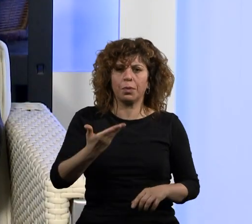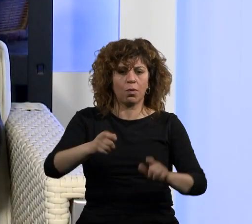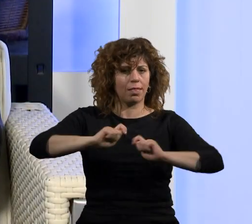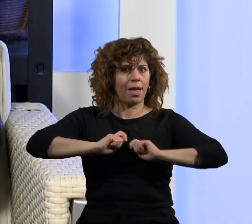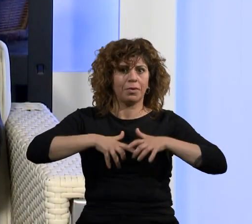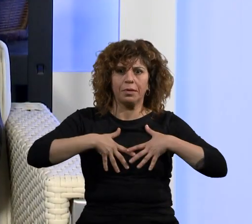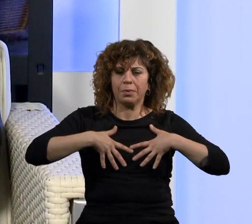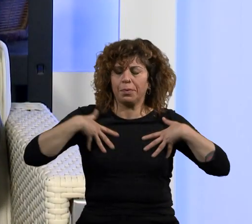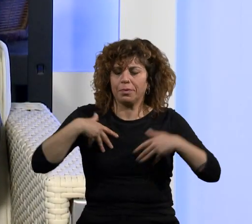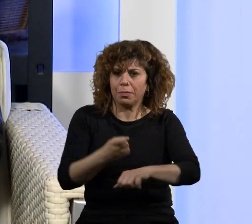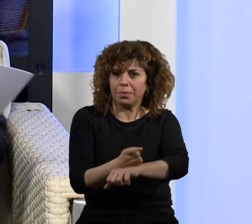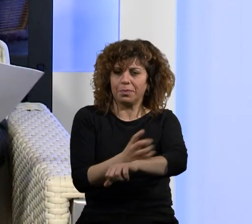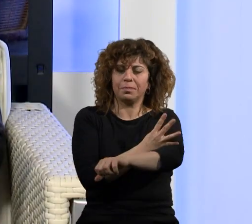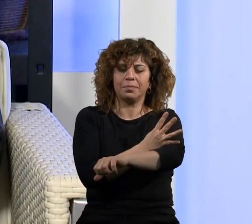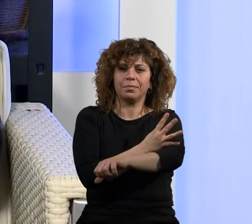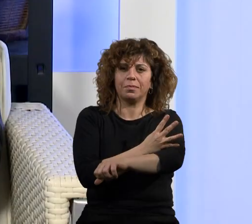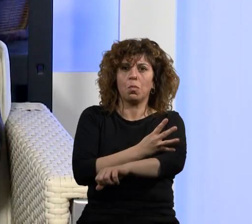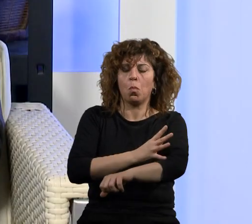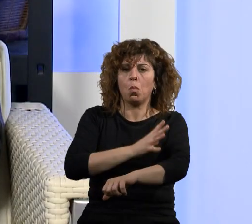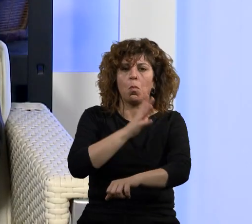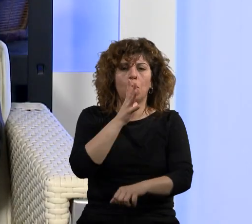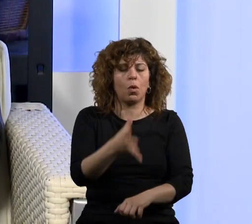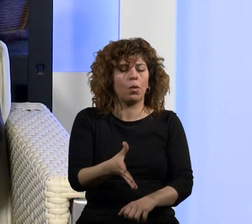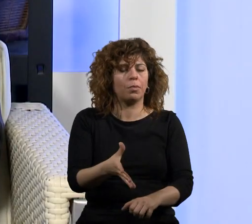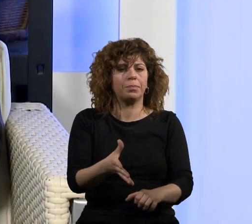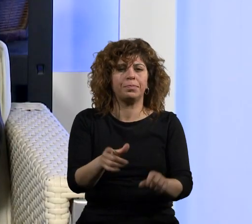emocionante que ha revuelto un poco